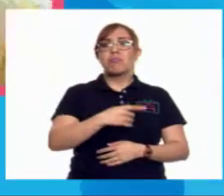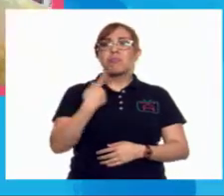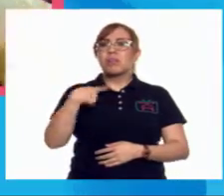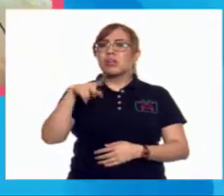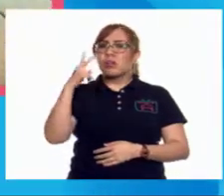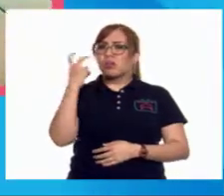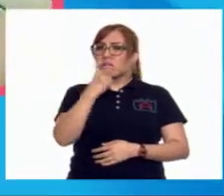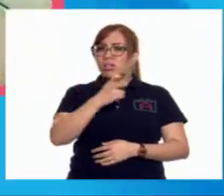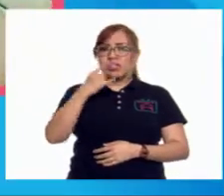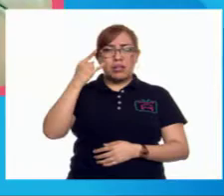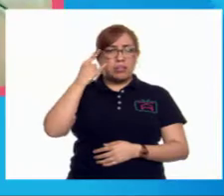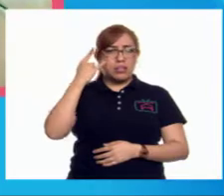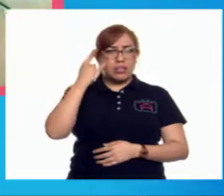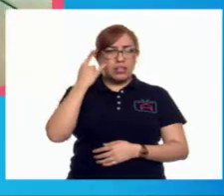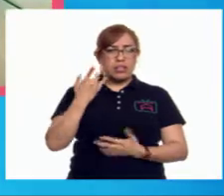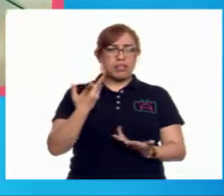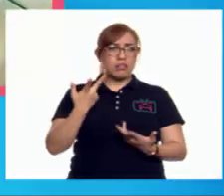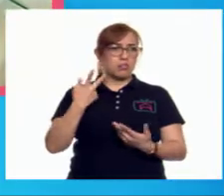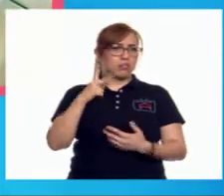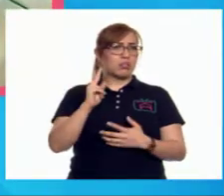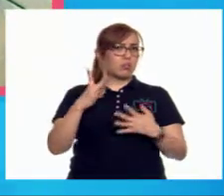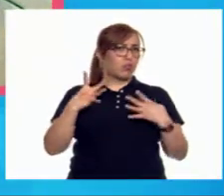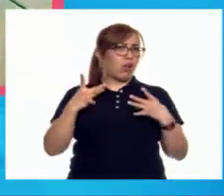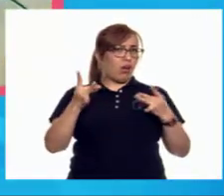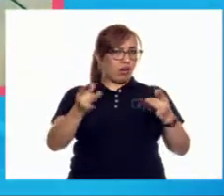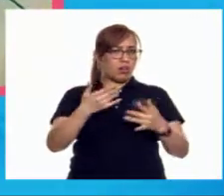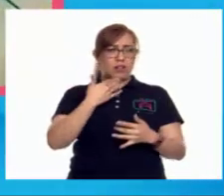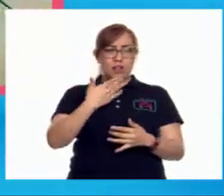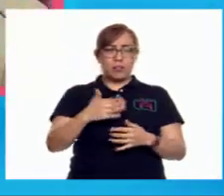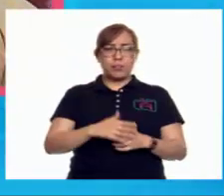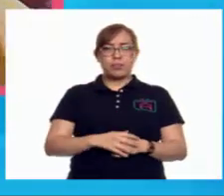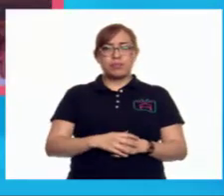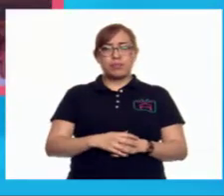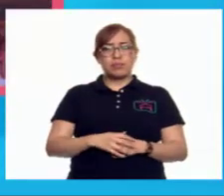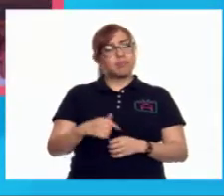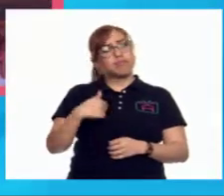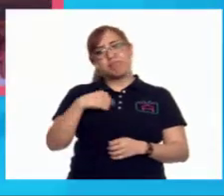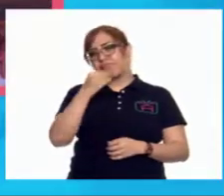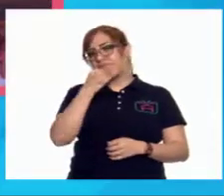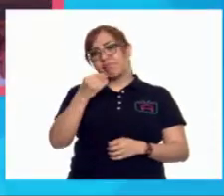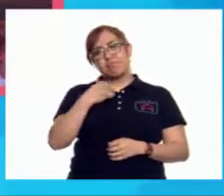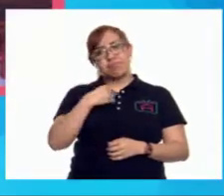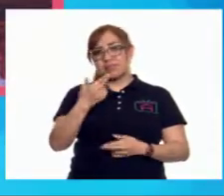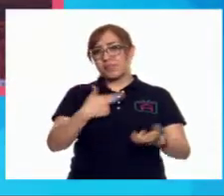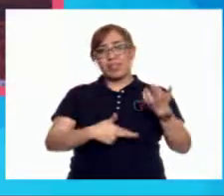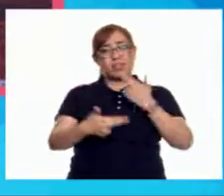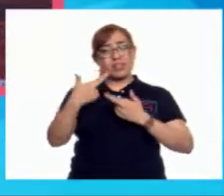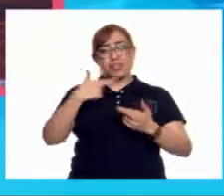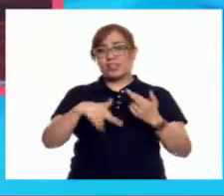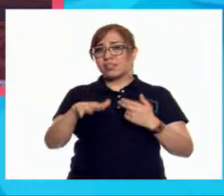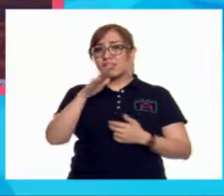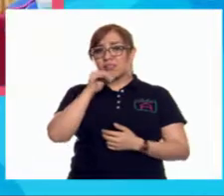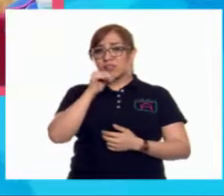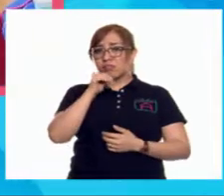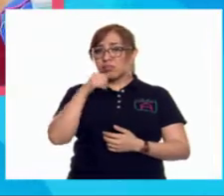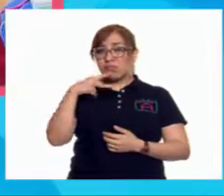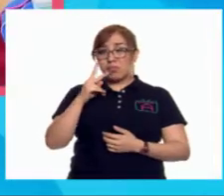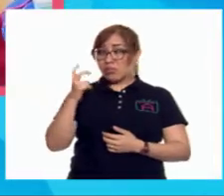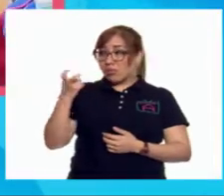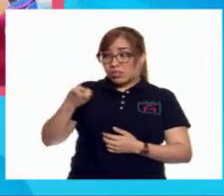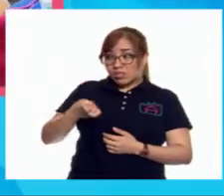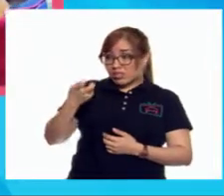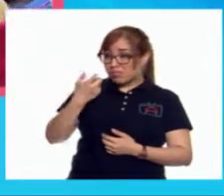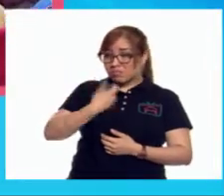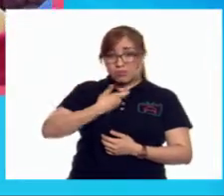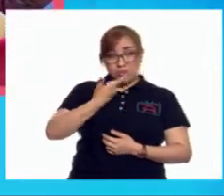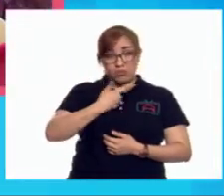pirata. ¿De calidad? ¿Sabes qué? Además, no hago devoluciones, lo siento. Pero no me dio la que yo quería. Pero te vendí una